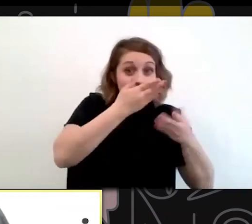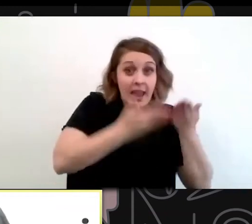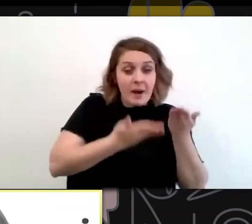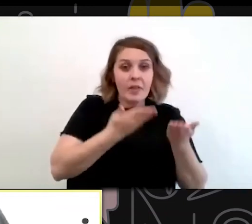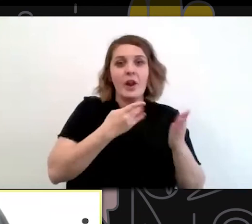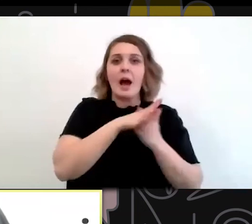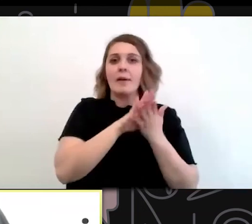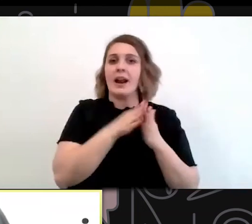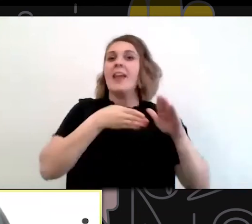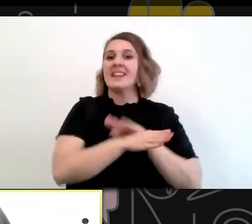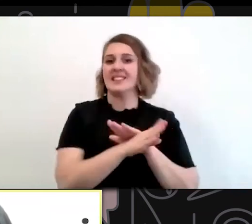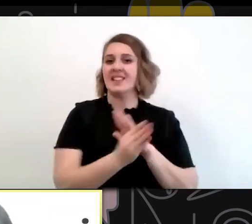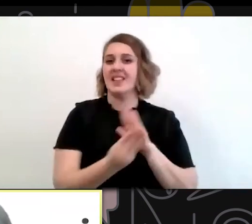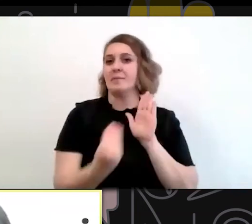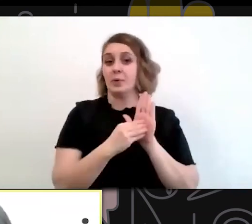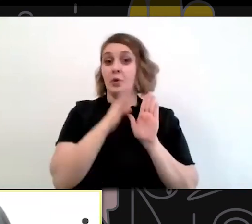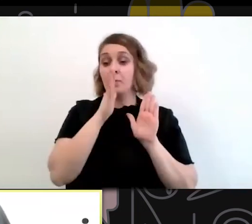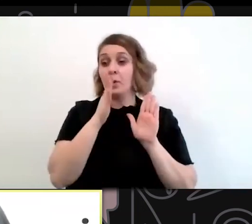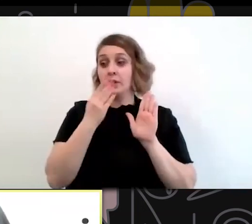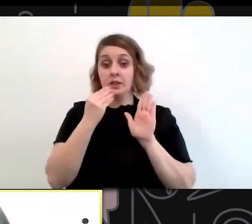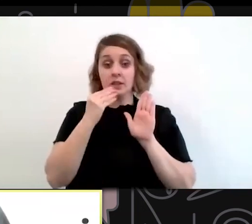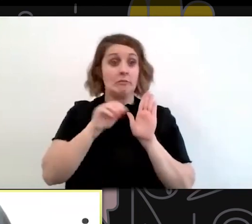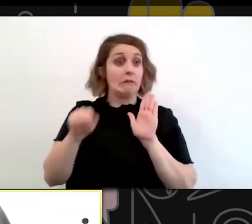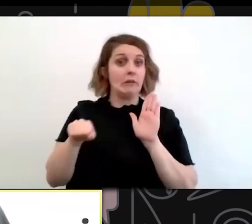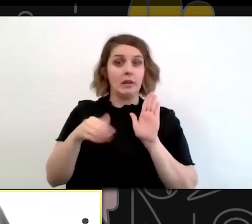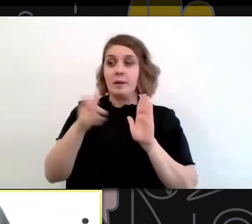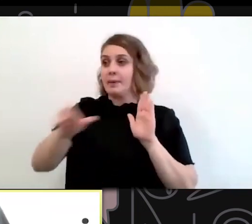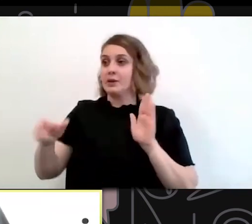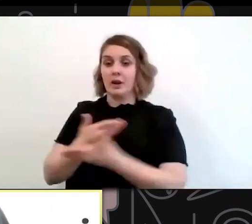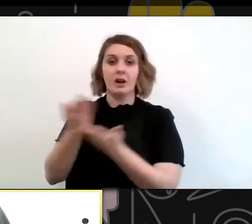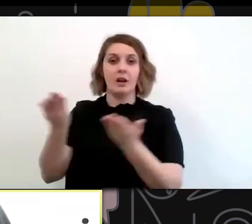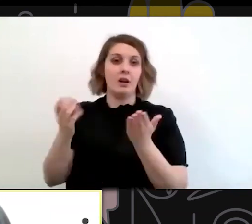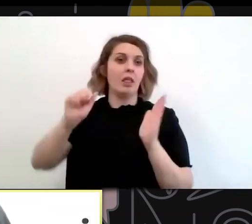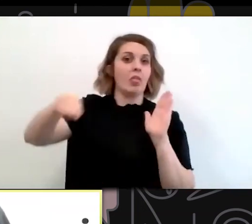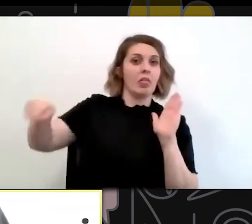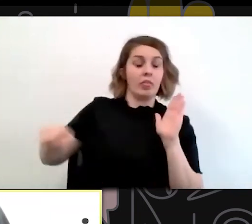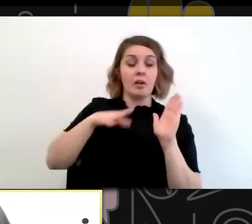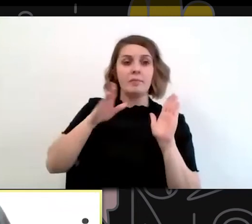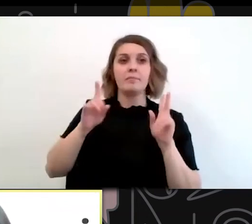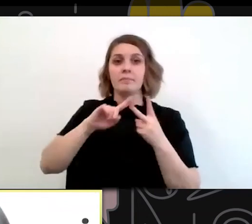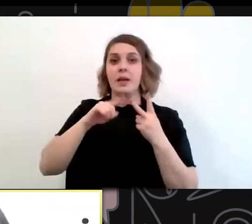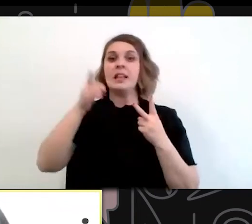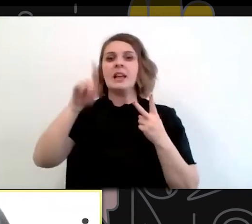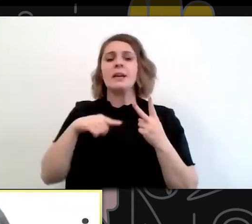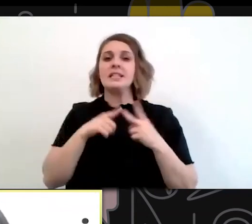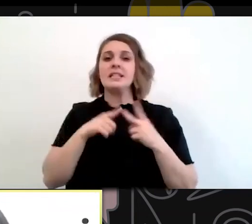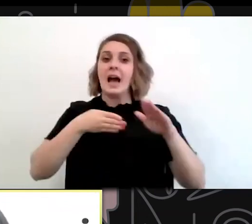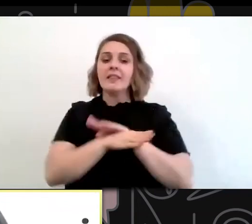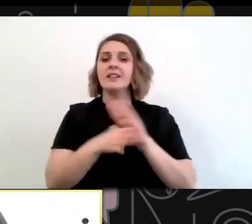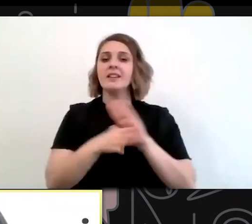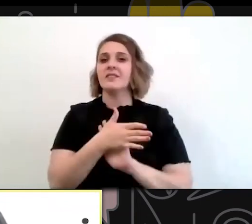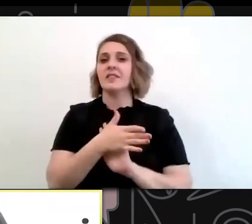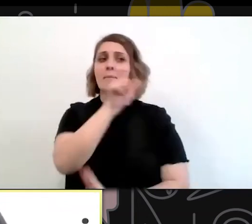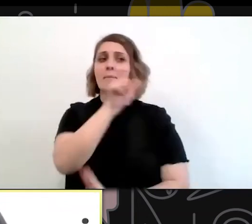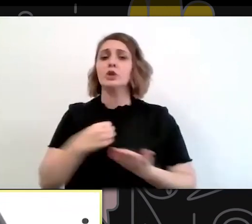Primero, porque si no nos van a dejar a una parte de la población fuera, y segundo, porque todo lo que sea accesible es más cómodo para todo el